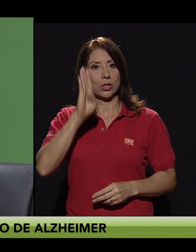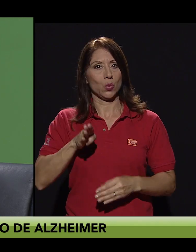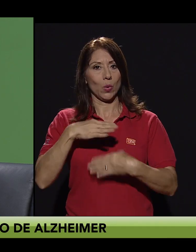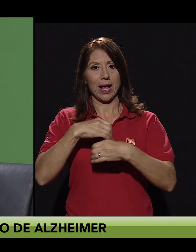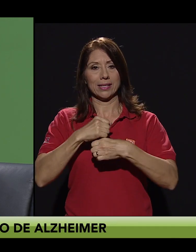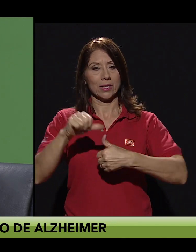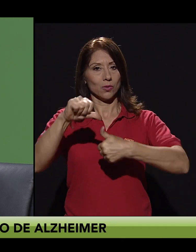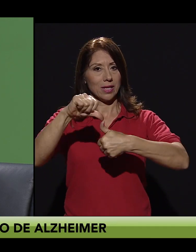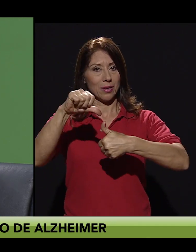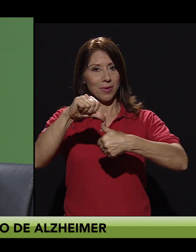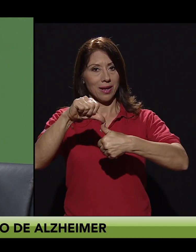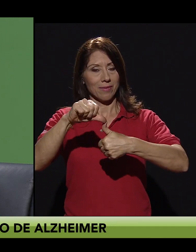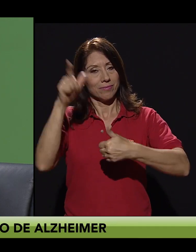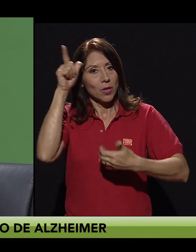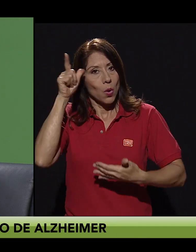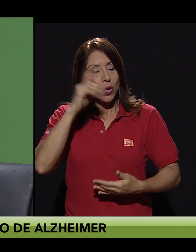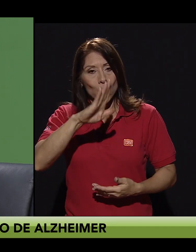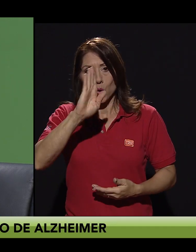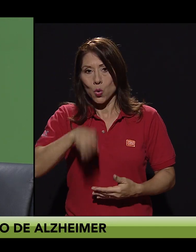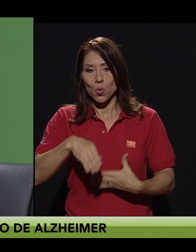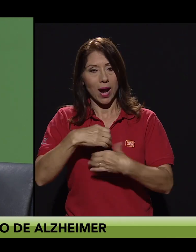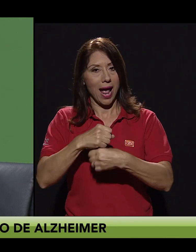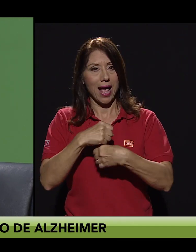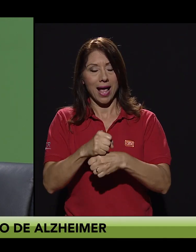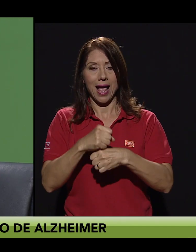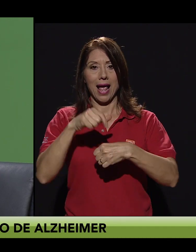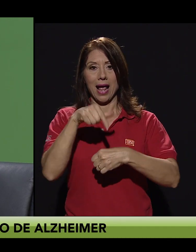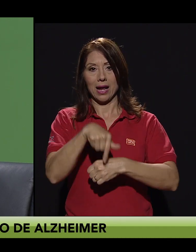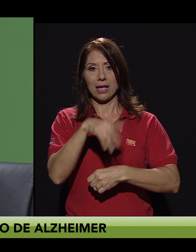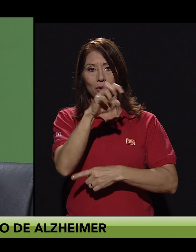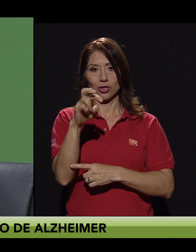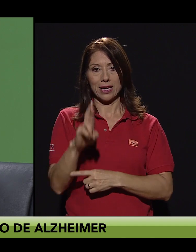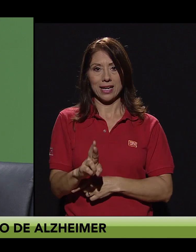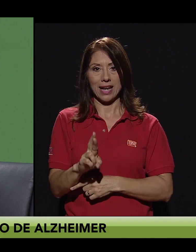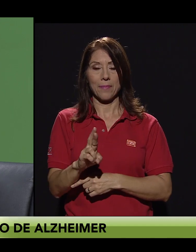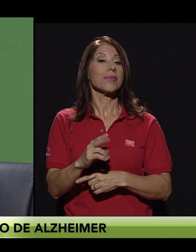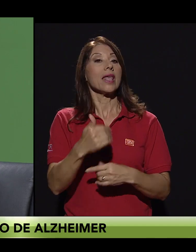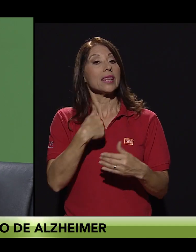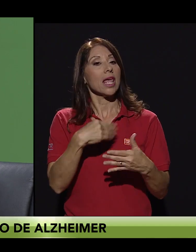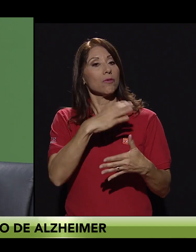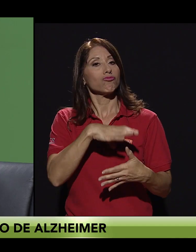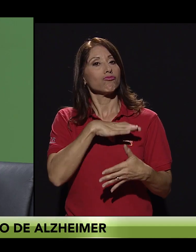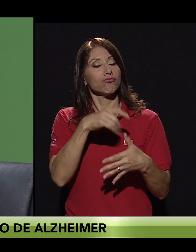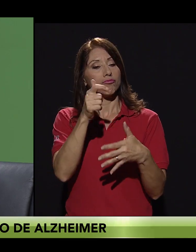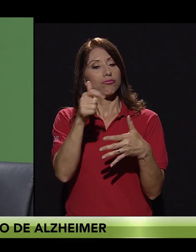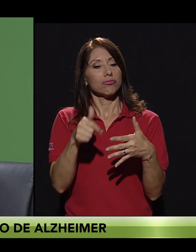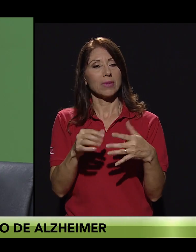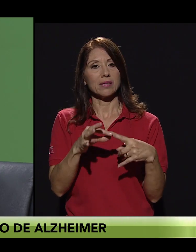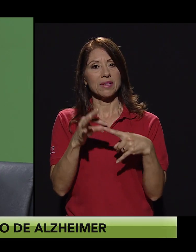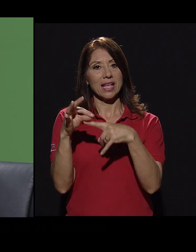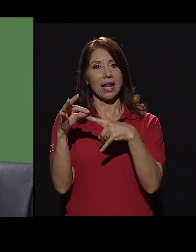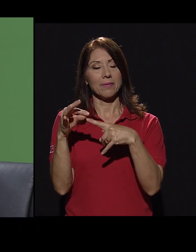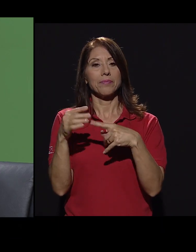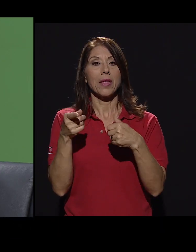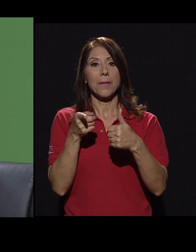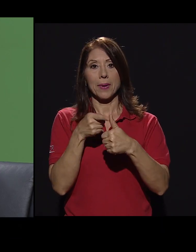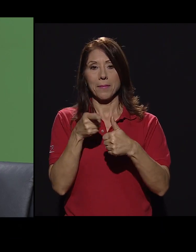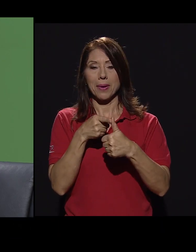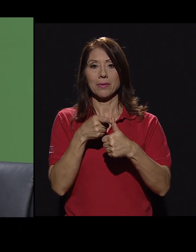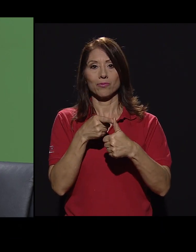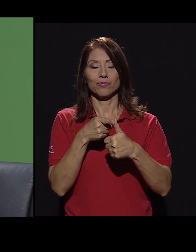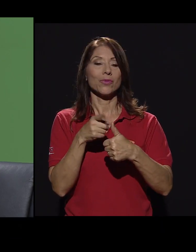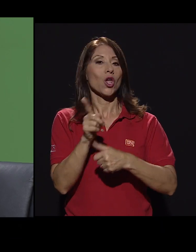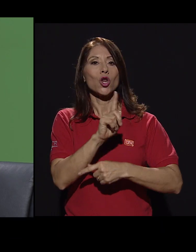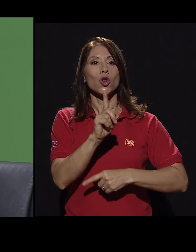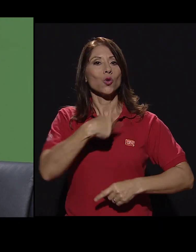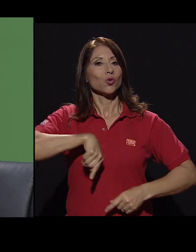Centroamérica Por supuesto, nunca antes se ha hecho en Costa Rica Y tiene varios ingredientes que lo hacen muy especial El primer